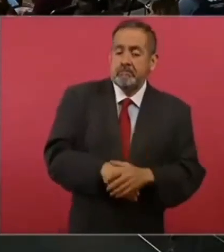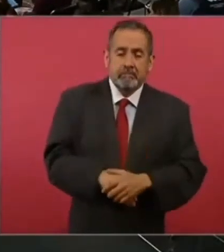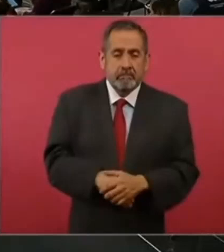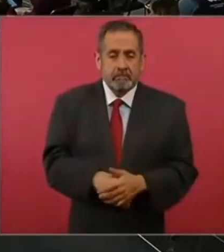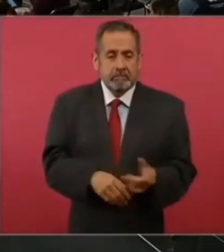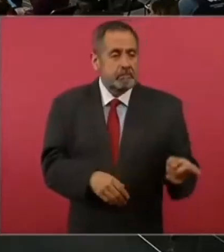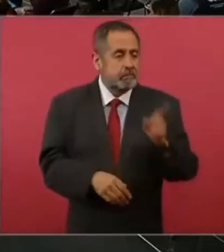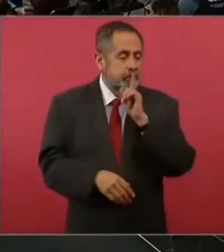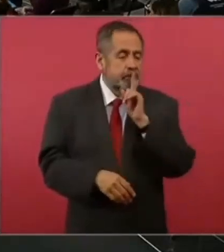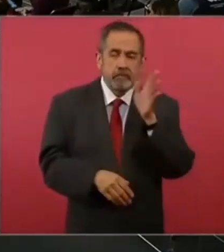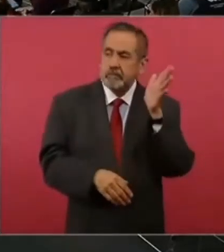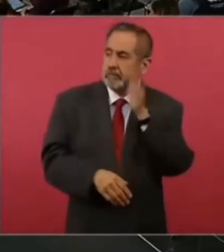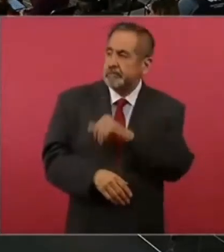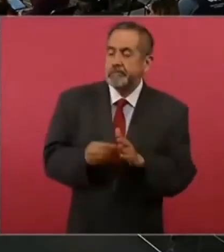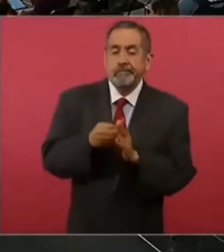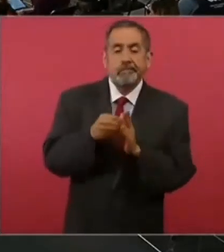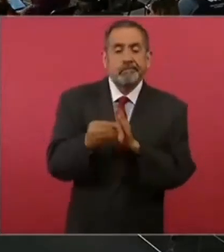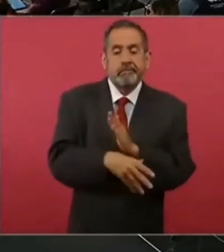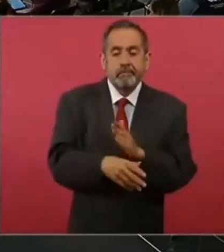Pasó de noche.